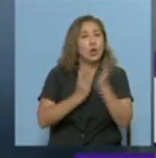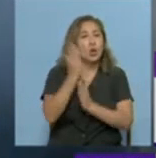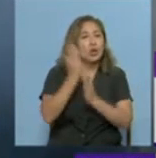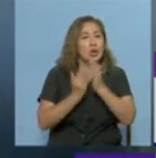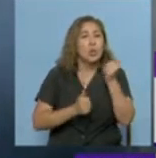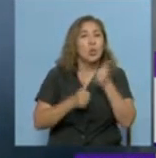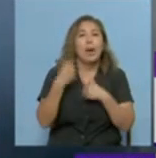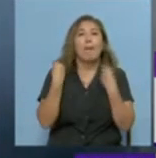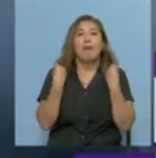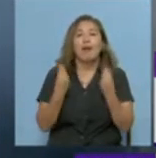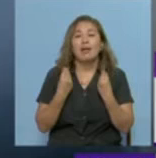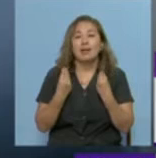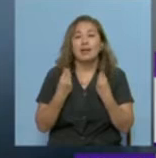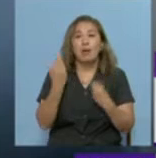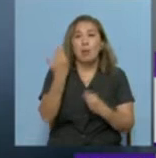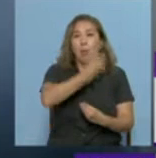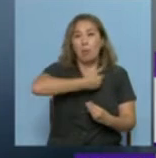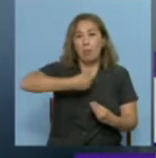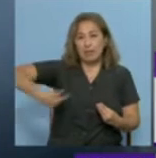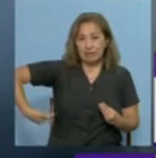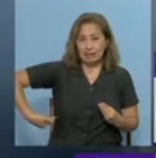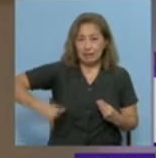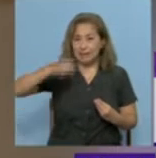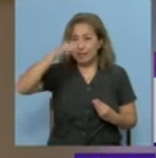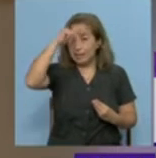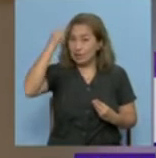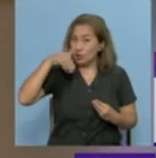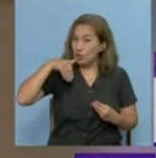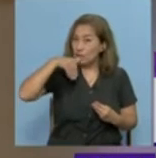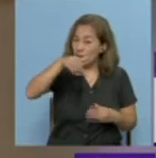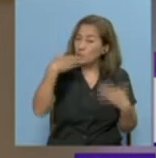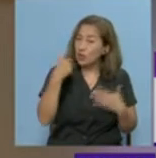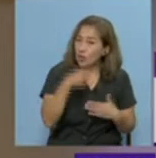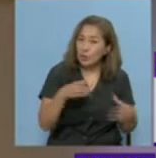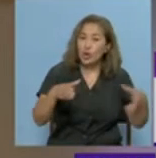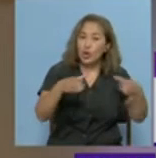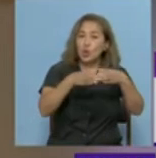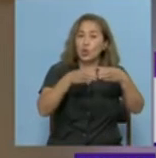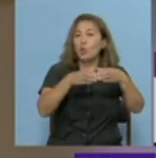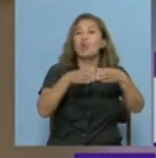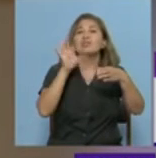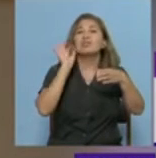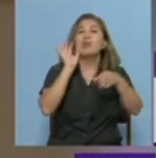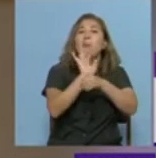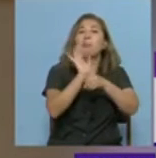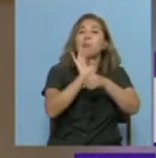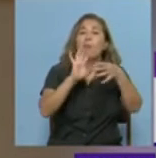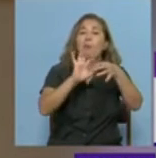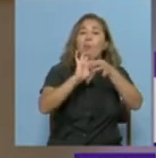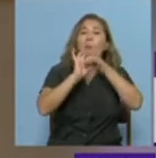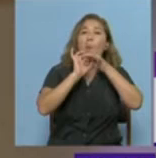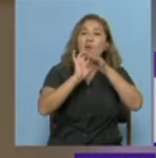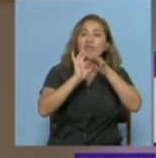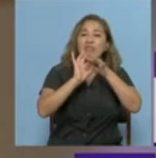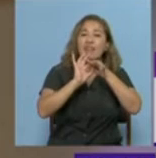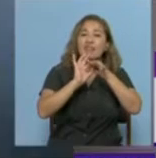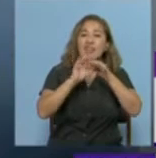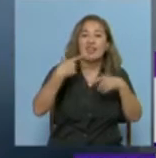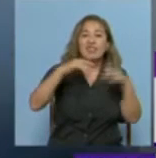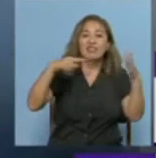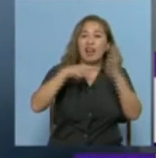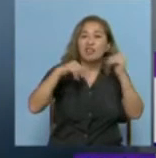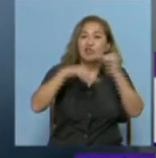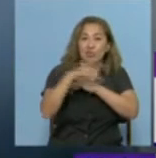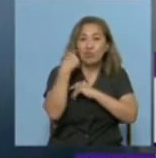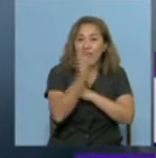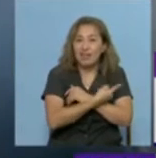candidatura a ser de presidente de la Nación, es precandidato por Unidad Ciudadana. Sí, efectivamente, lo